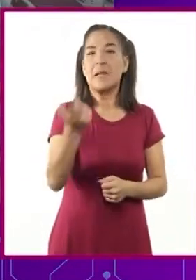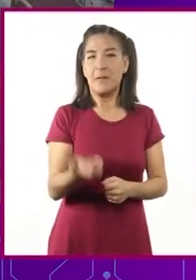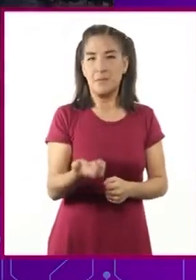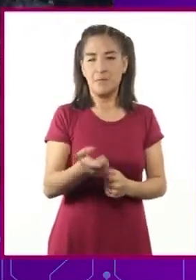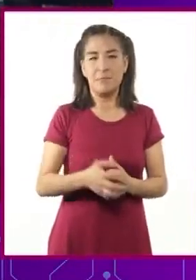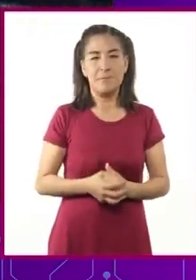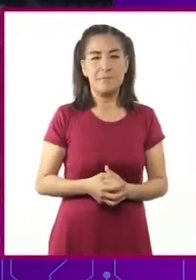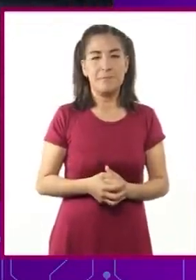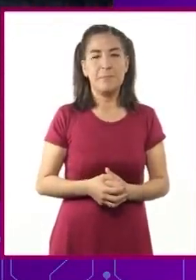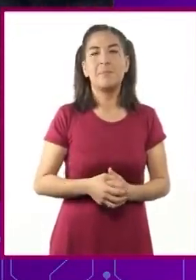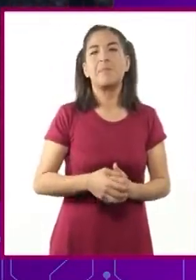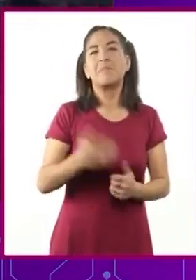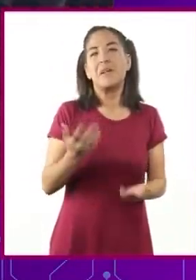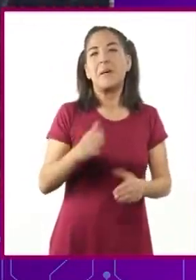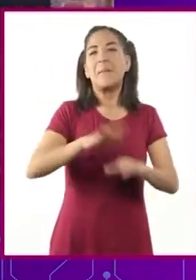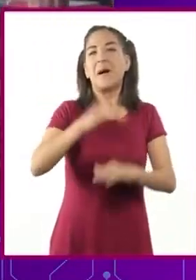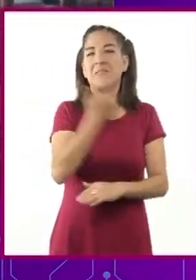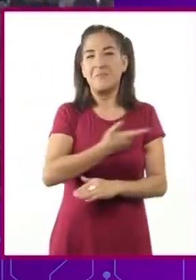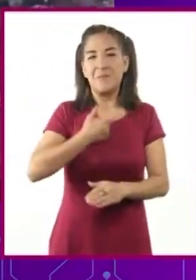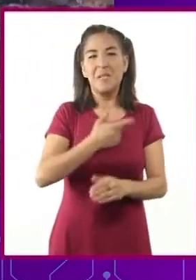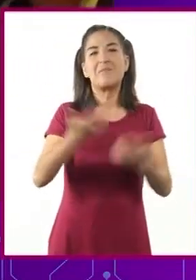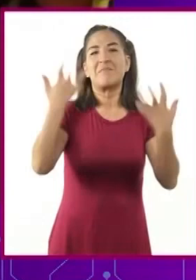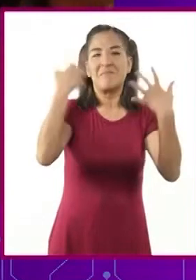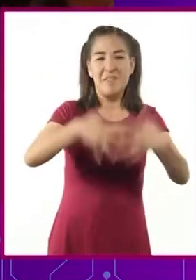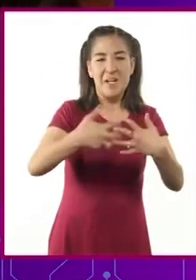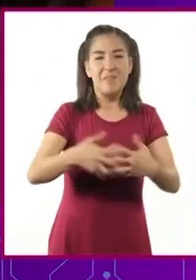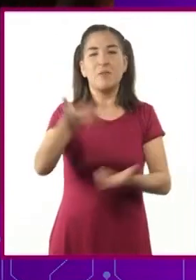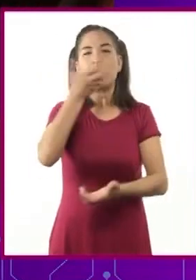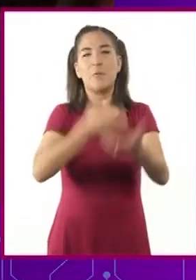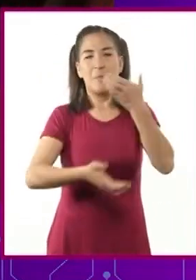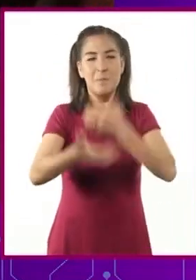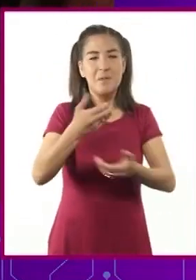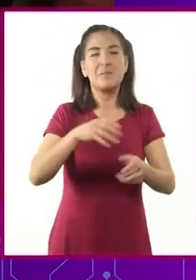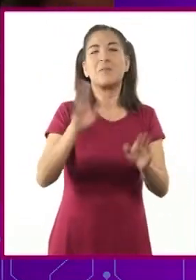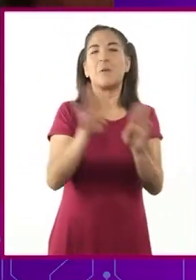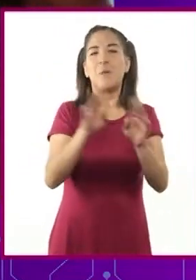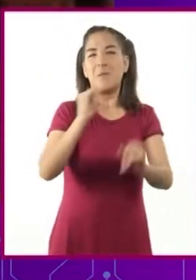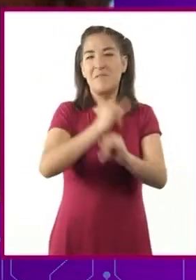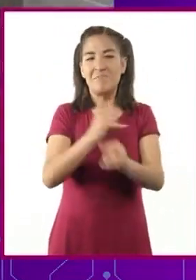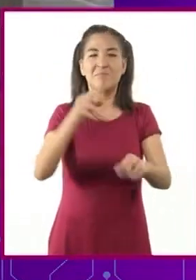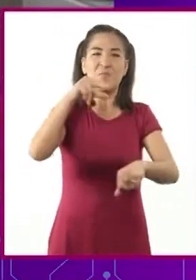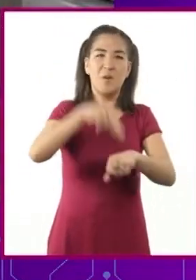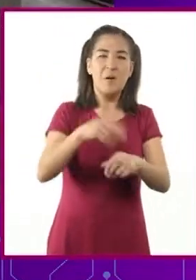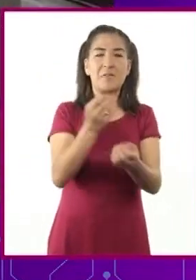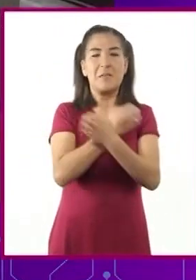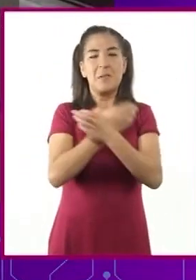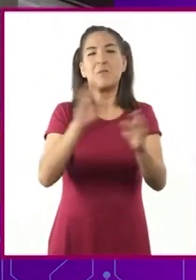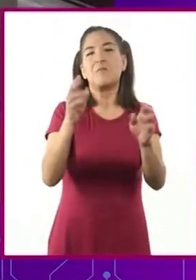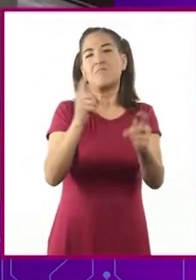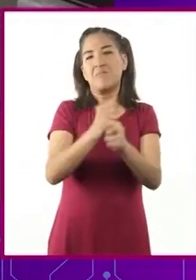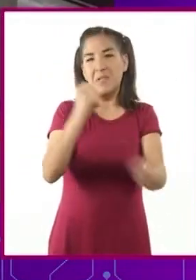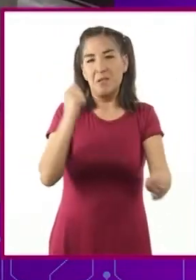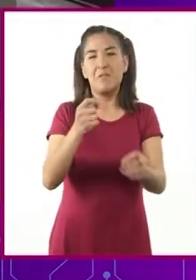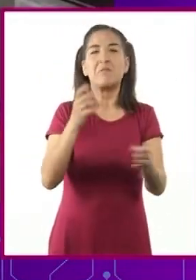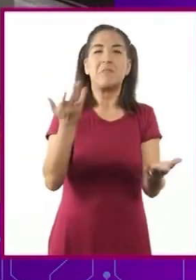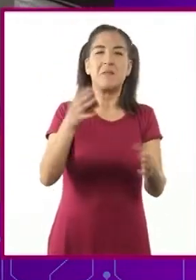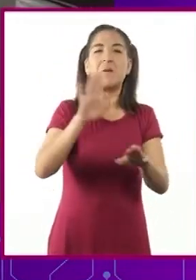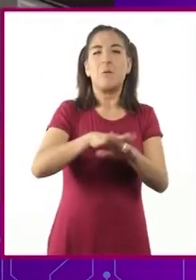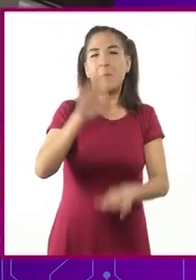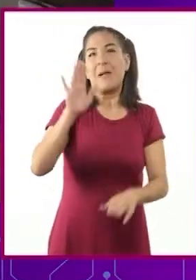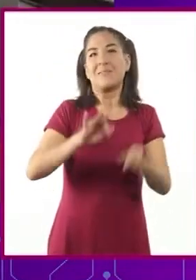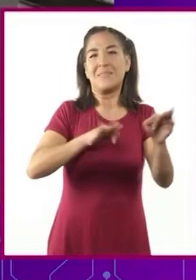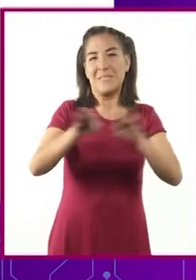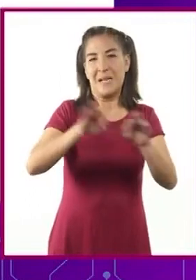Económicos. Prefieren vivir en lugares con industrias, comercios y servicios que incluyan medios de transporte y oferta